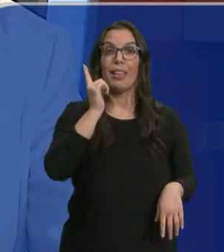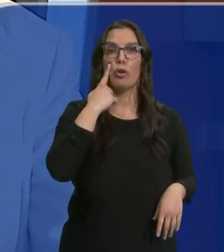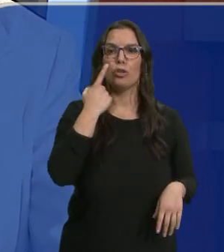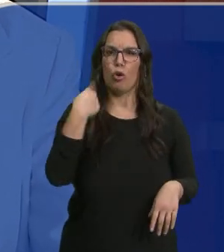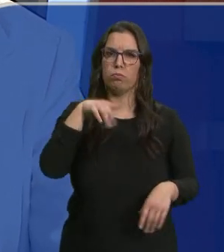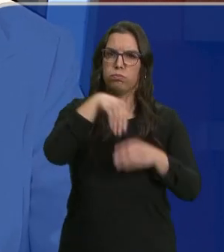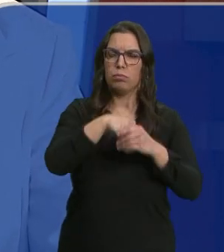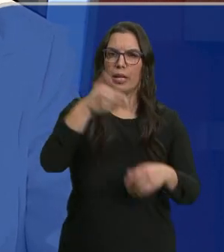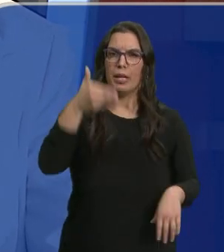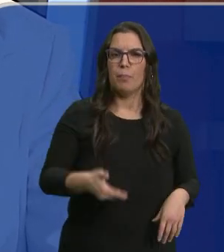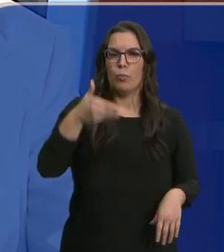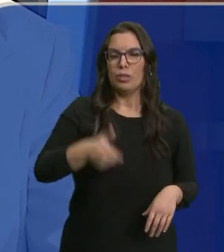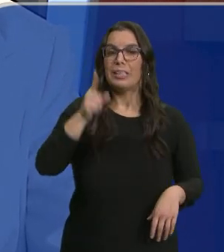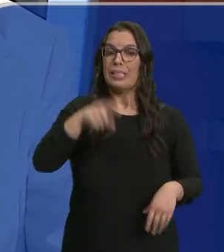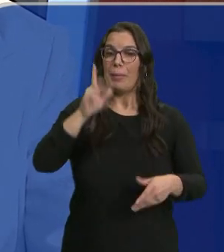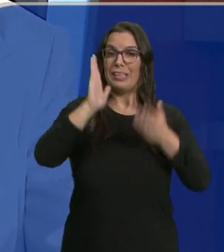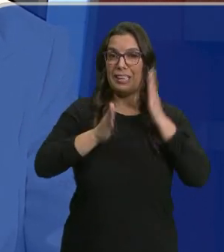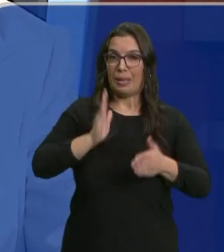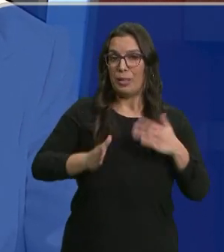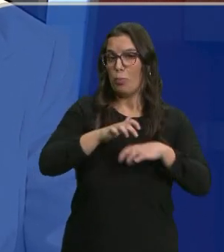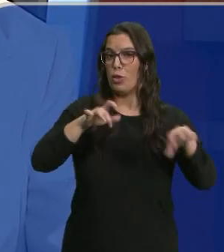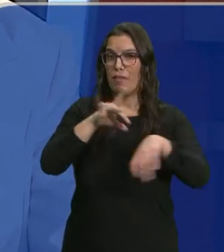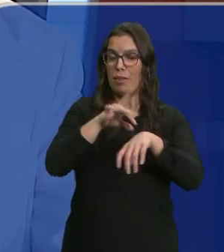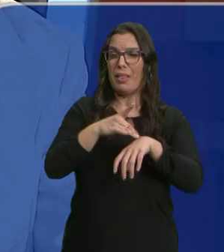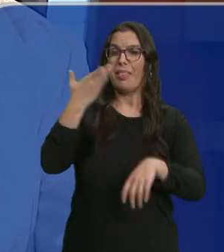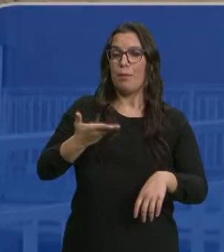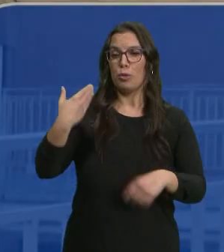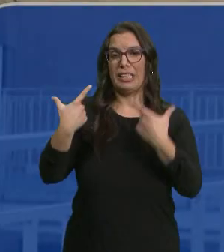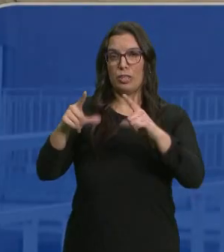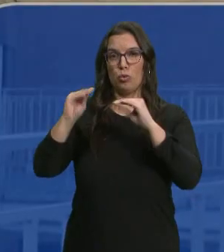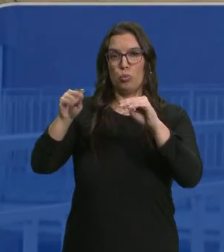diagnósticos y en los tratamientos de la mayoría de enfermedades.